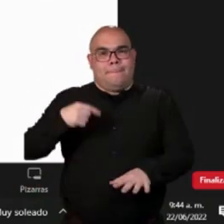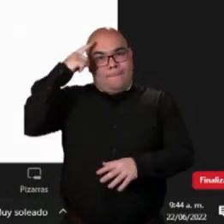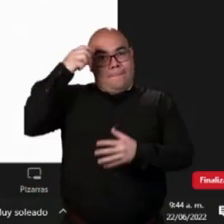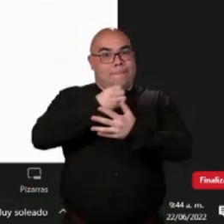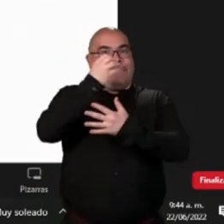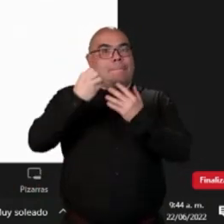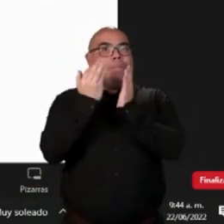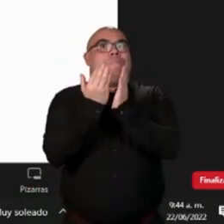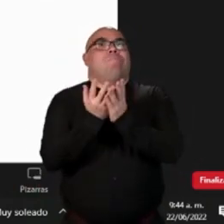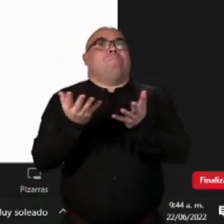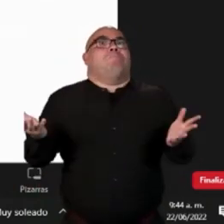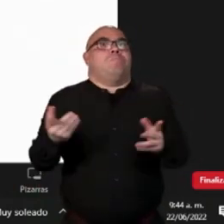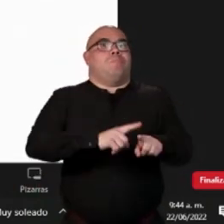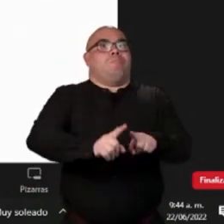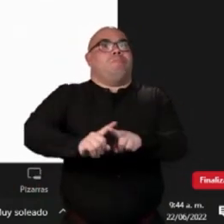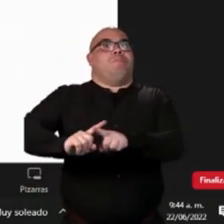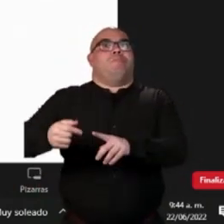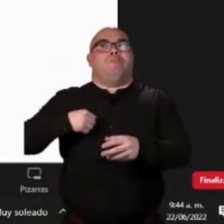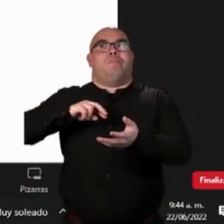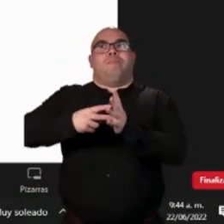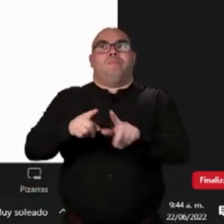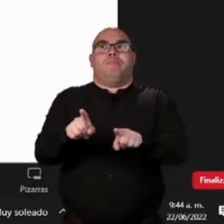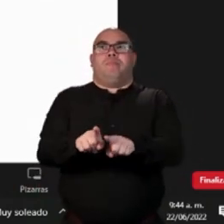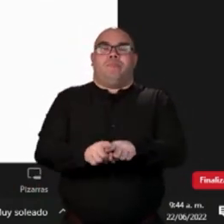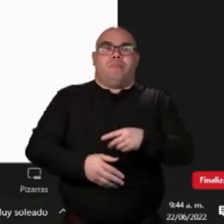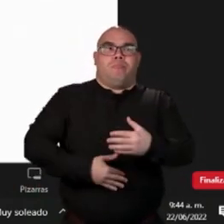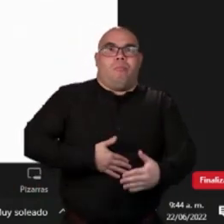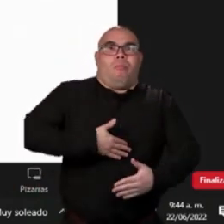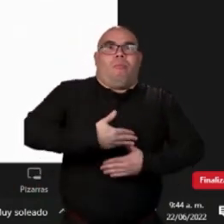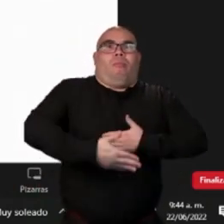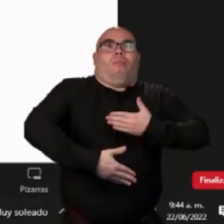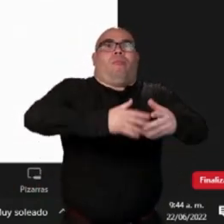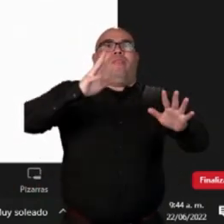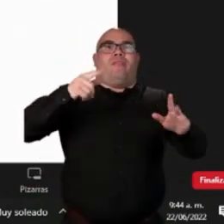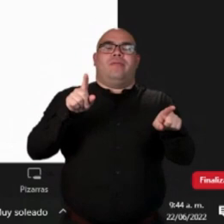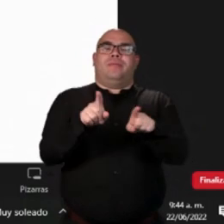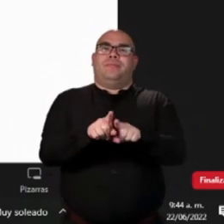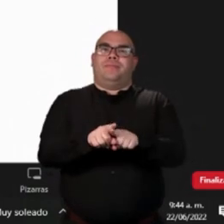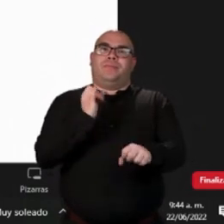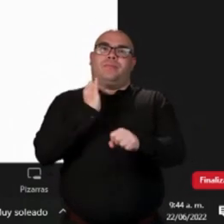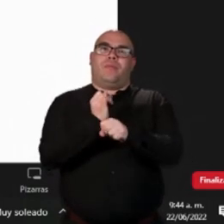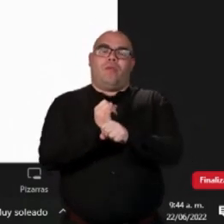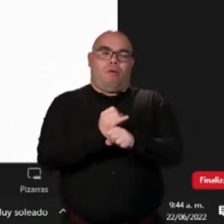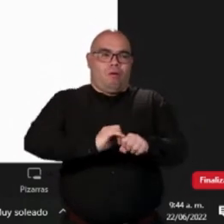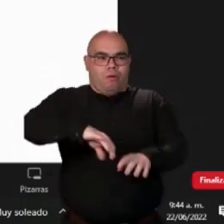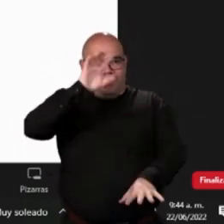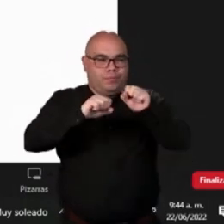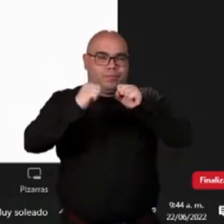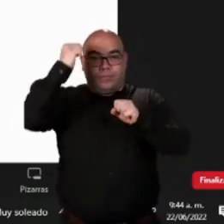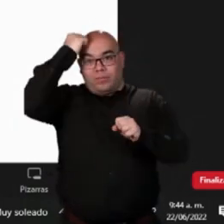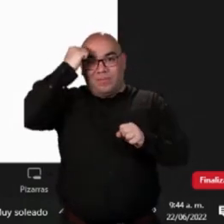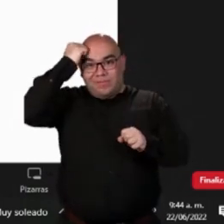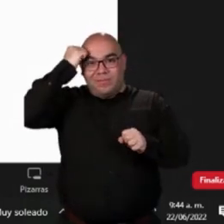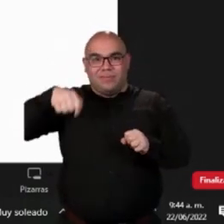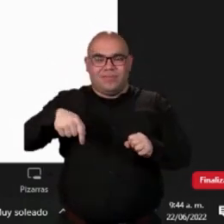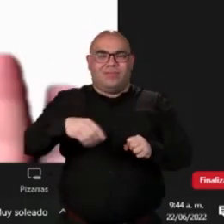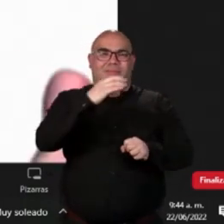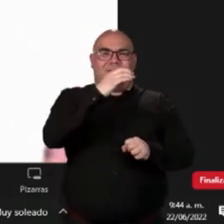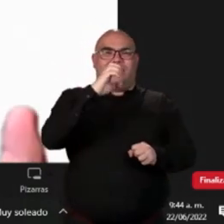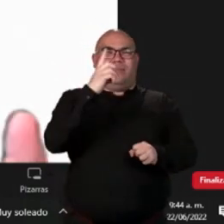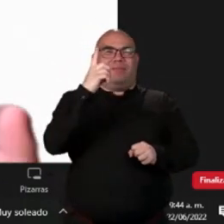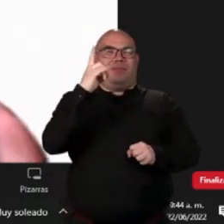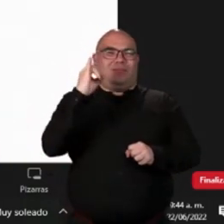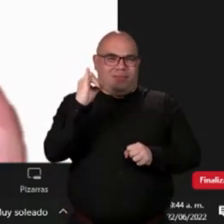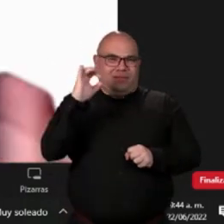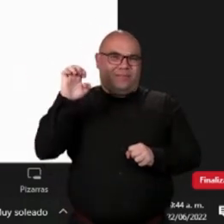ellos pueden ir, y aunque Novus lo ofrece el Instituto para el Futuro de la Educación, el profesor allí en el CEDIE encuentra como